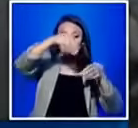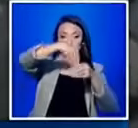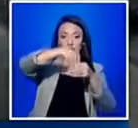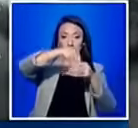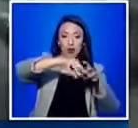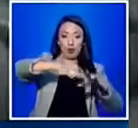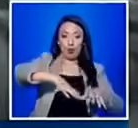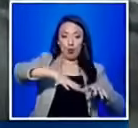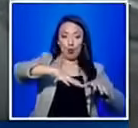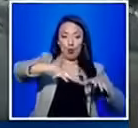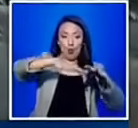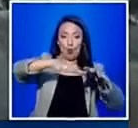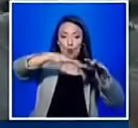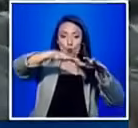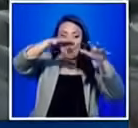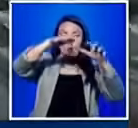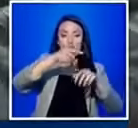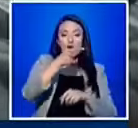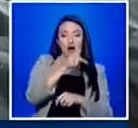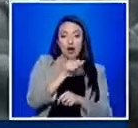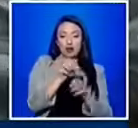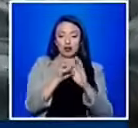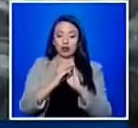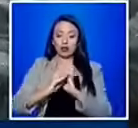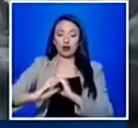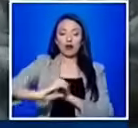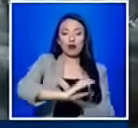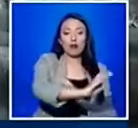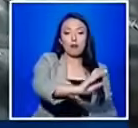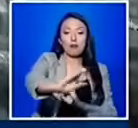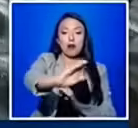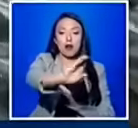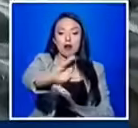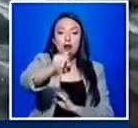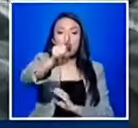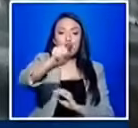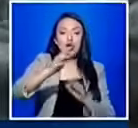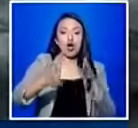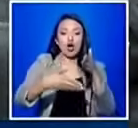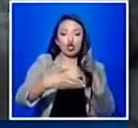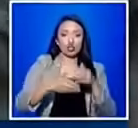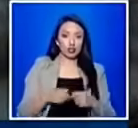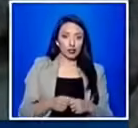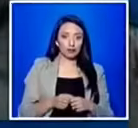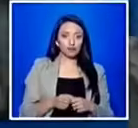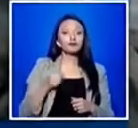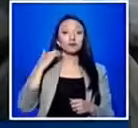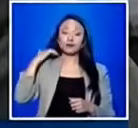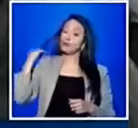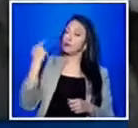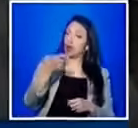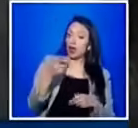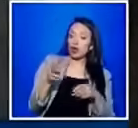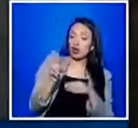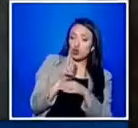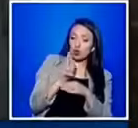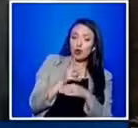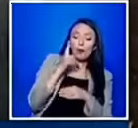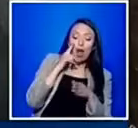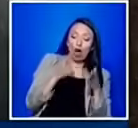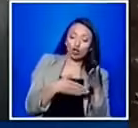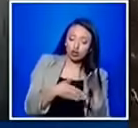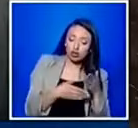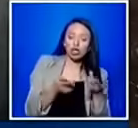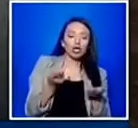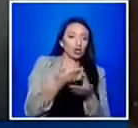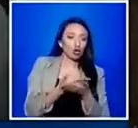Aquí está el gas. Este gas nosotros por una manguera acá en la parte de adelante tenemos la cocina, donde los chicos utilizan para hacer mermeladas,